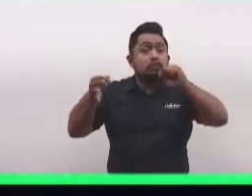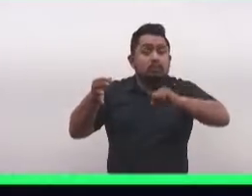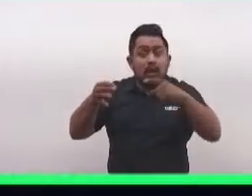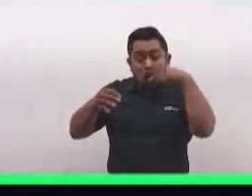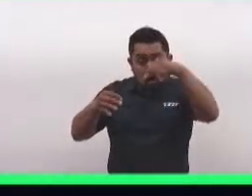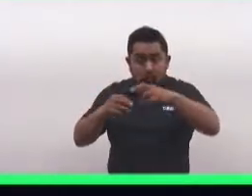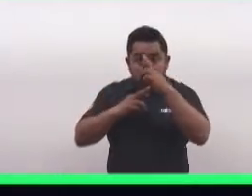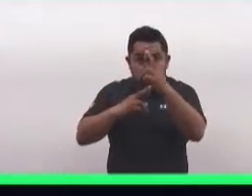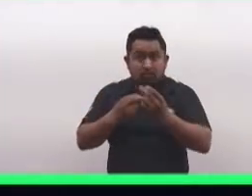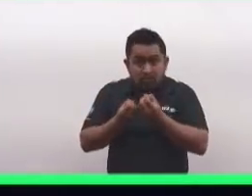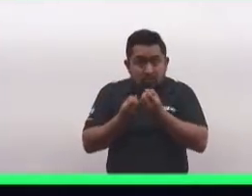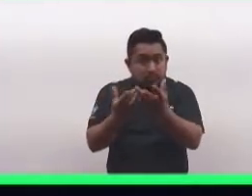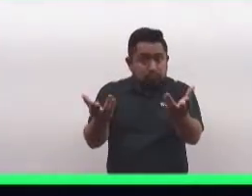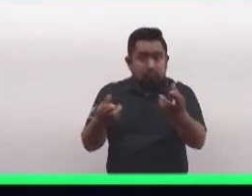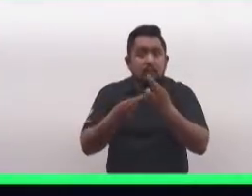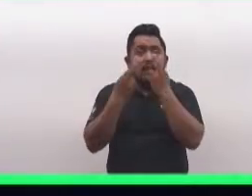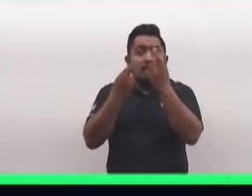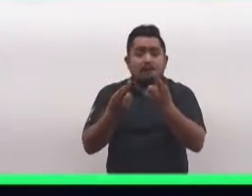esperanza